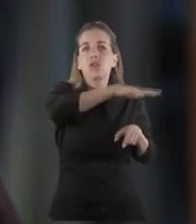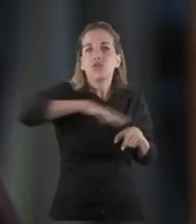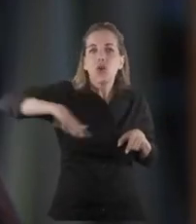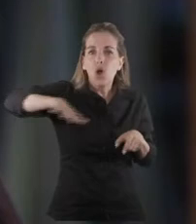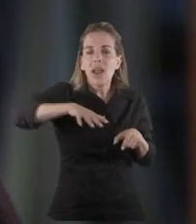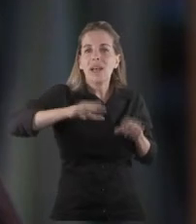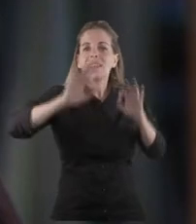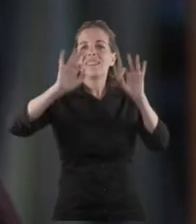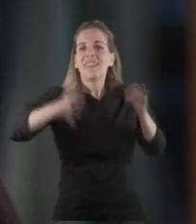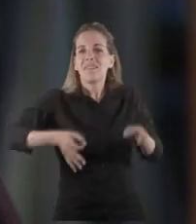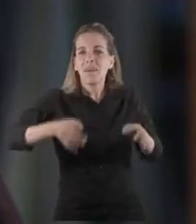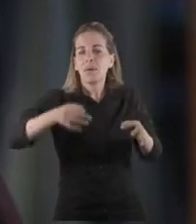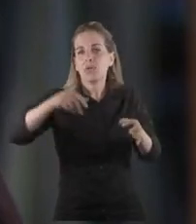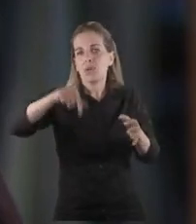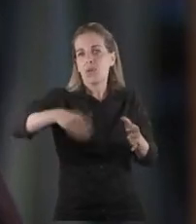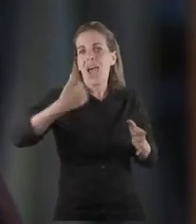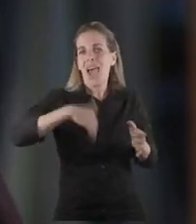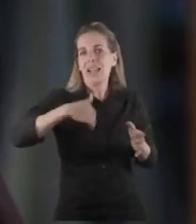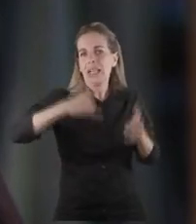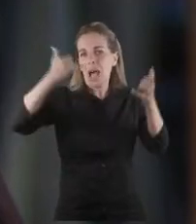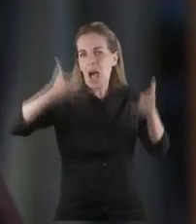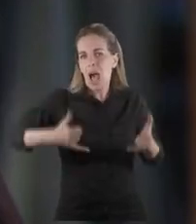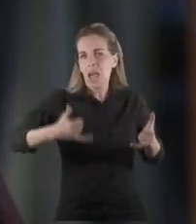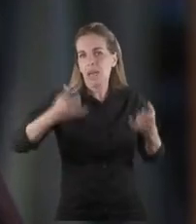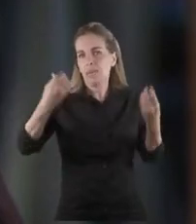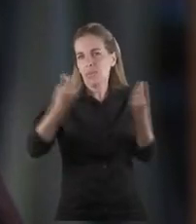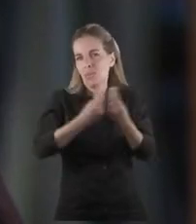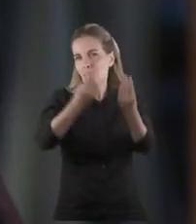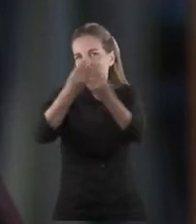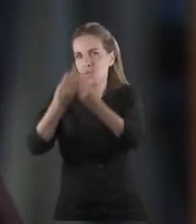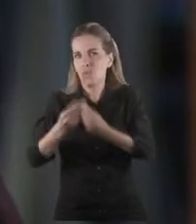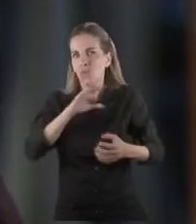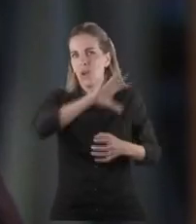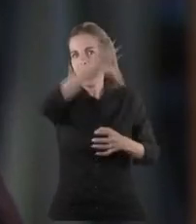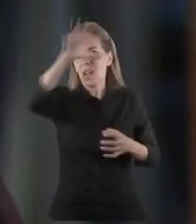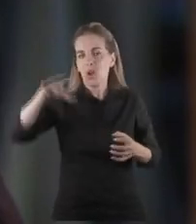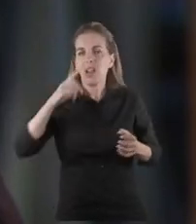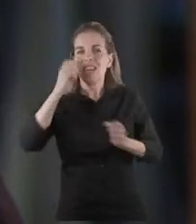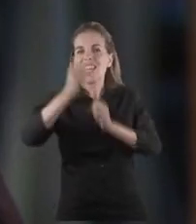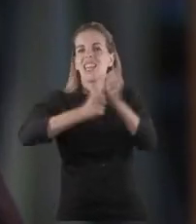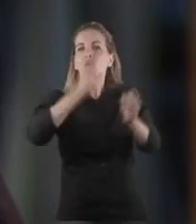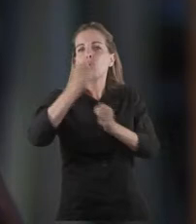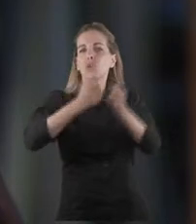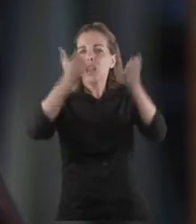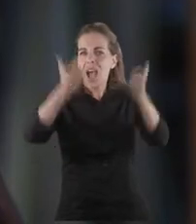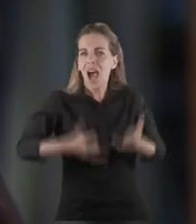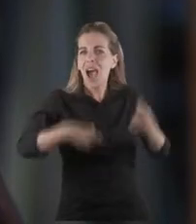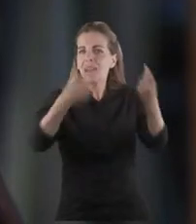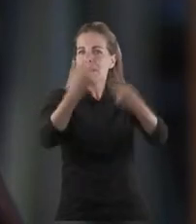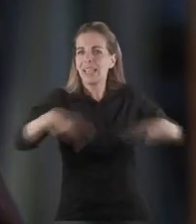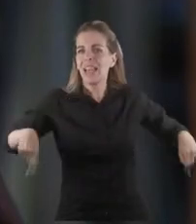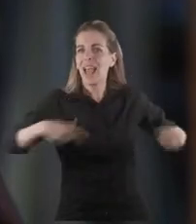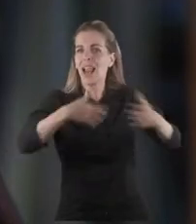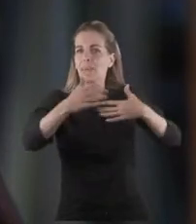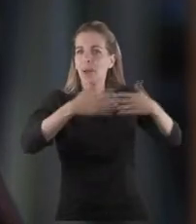industrial, con una capacidad de desarrollo muy rápida, con una capacidad de